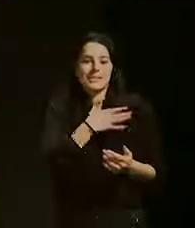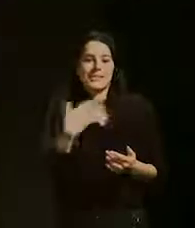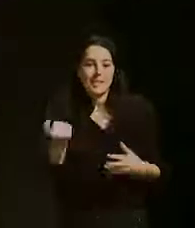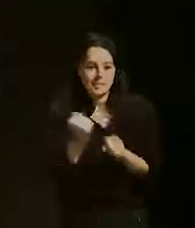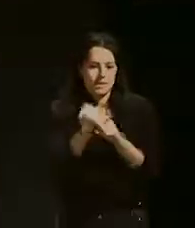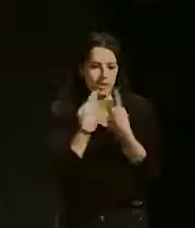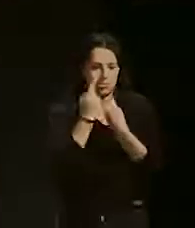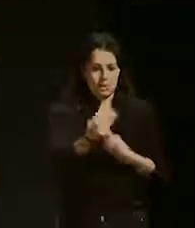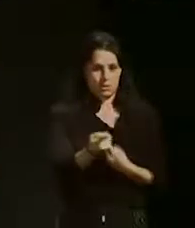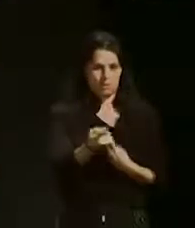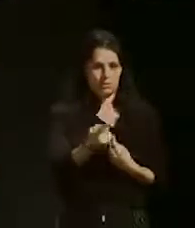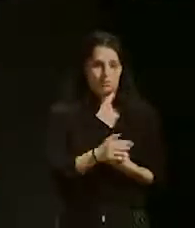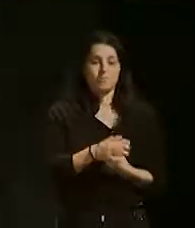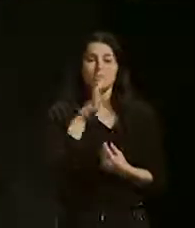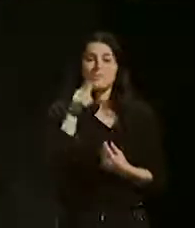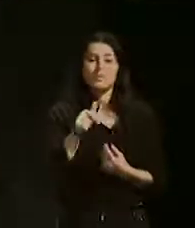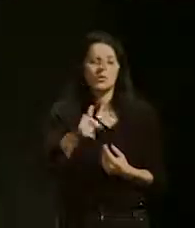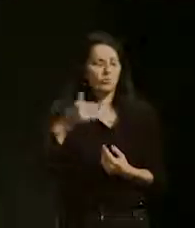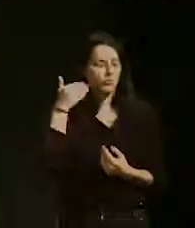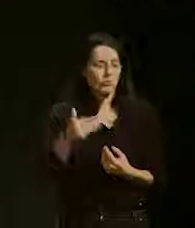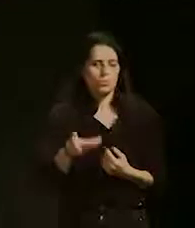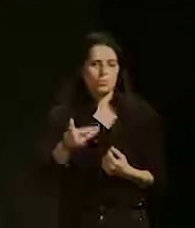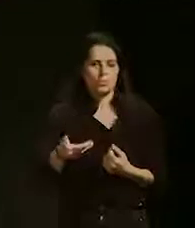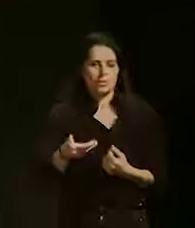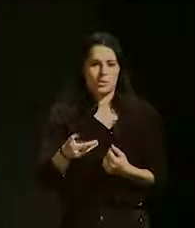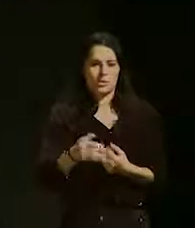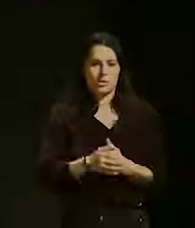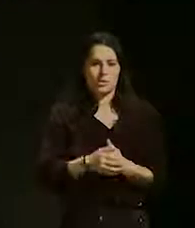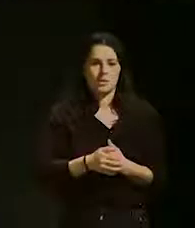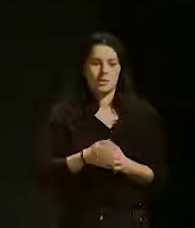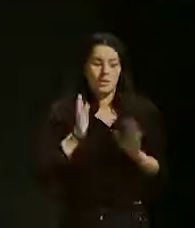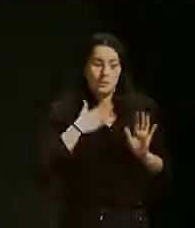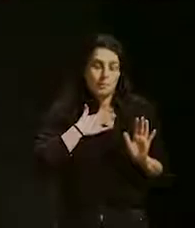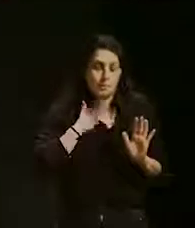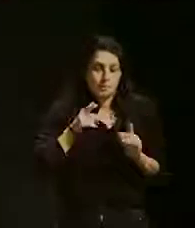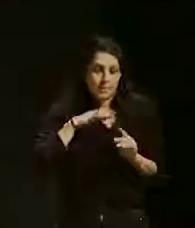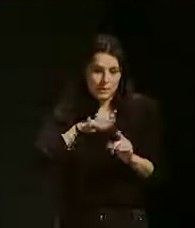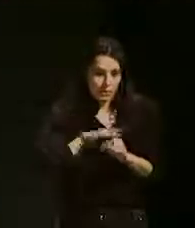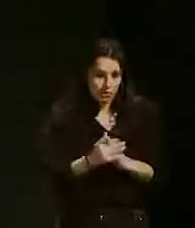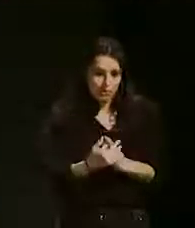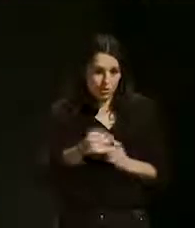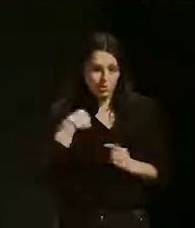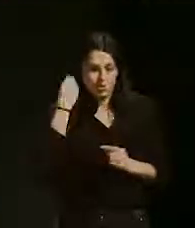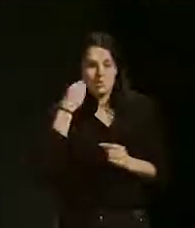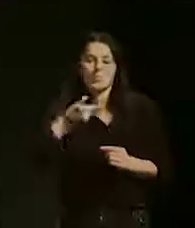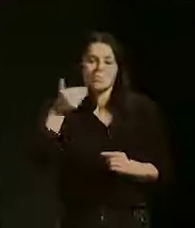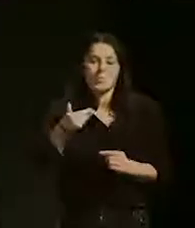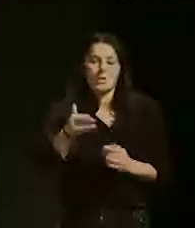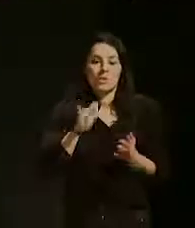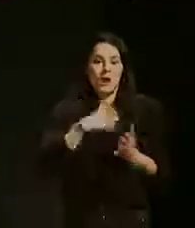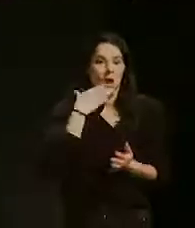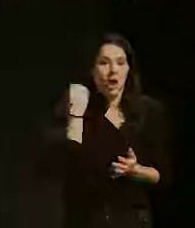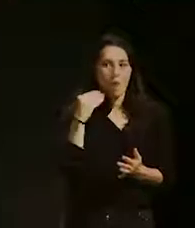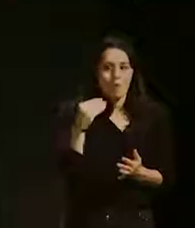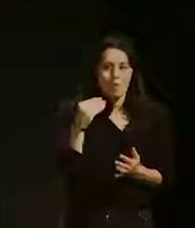contigo. Y por eso es muy importante, para mí fue muy importante que yo encontré cuando estaba muy joven, a